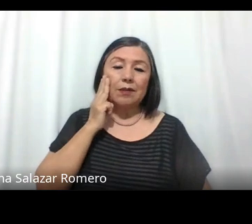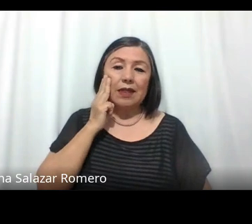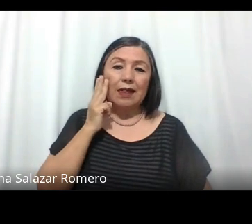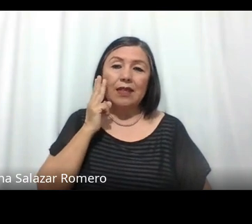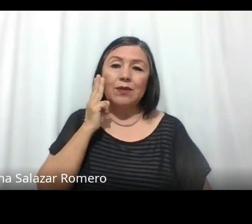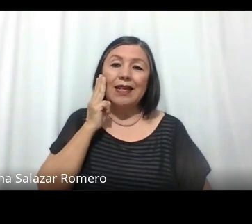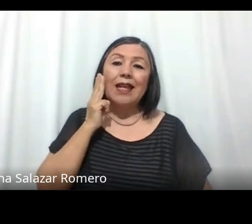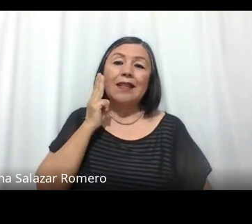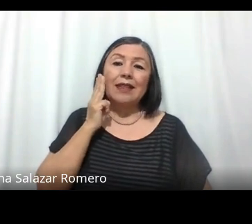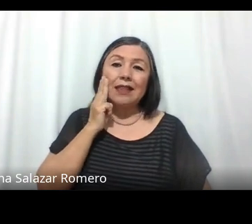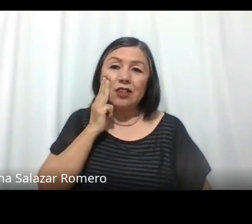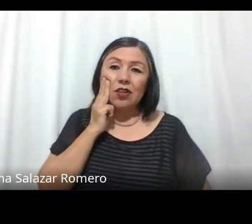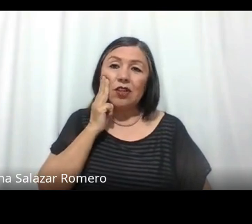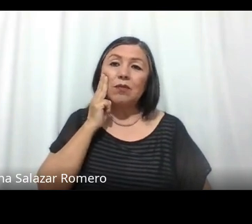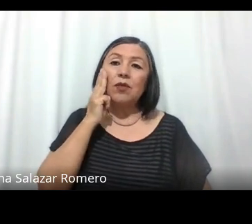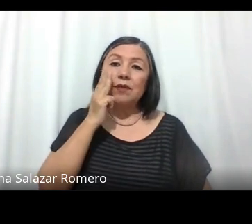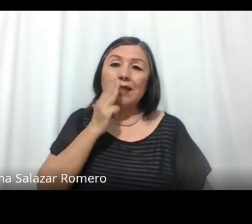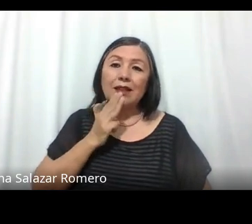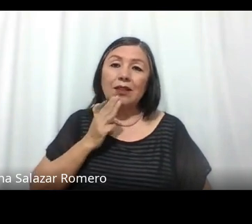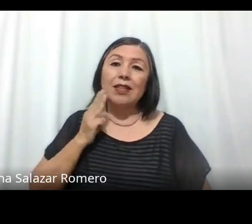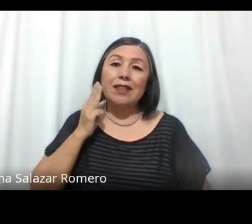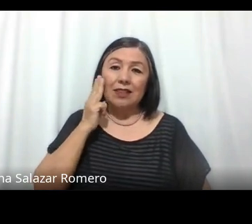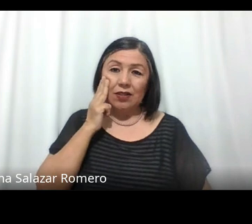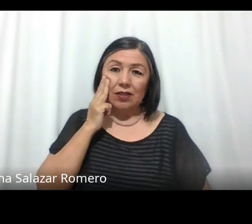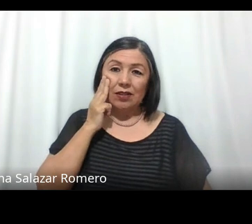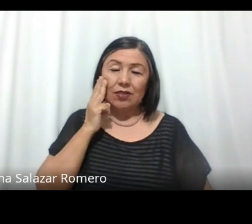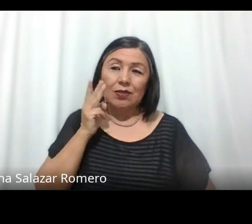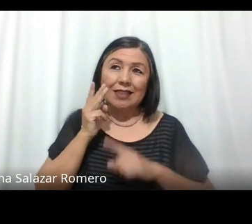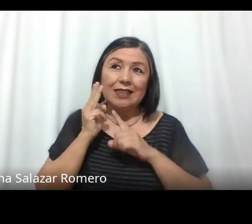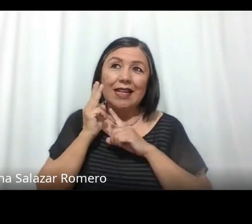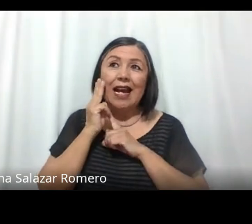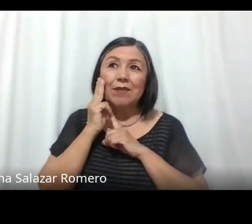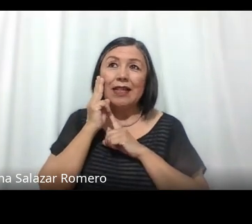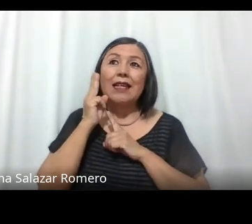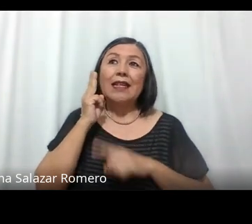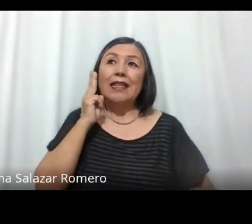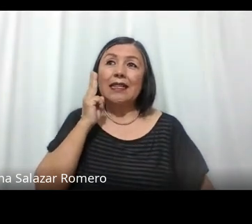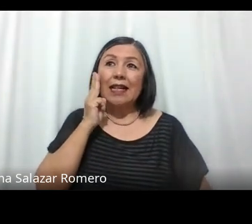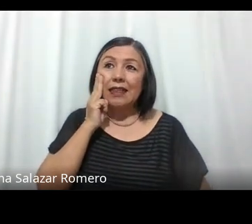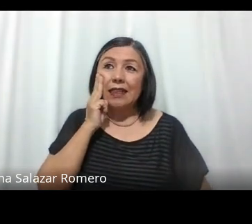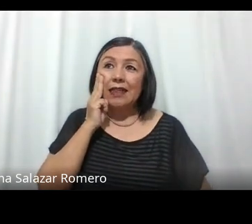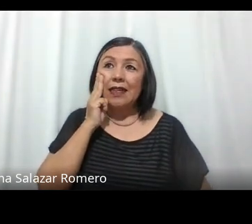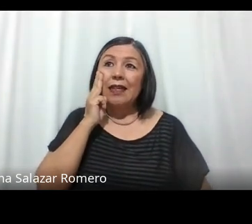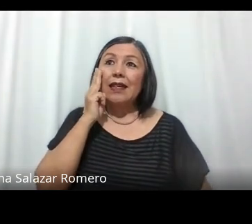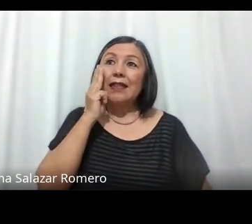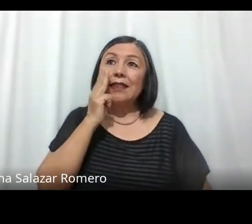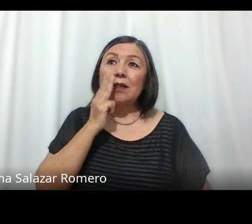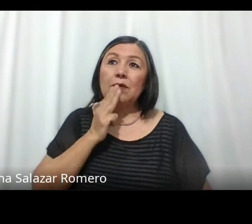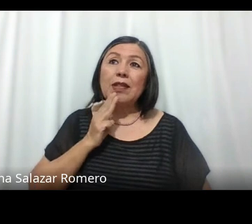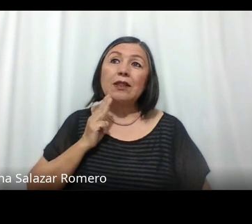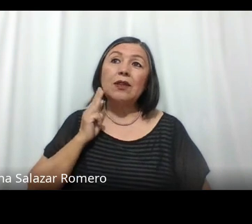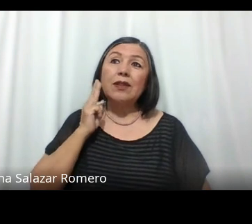movimiento, termina. Hay una detención, movimiento, detención. Entonces ustedes dicen, ah, mira, inicia aquí, este